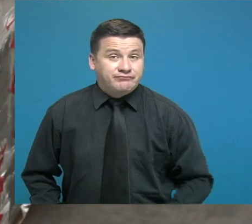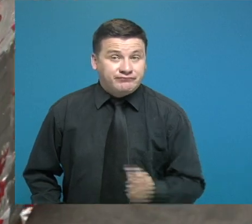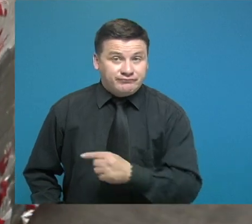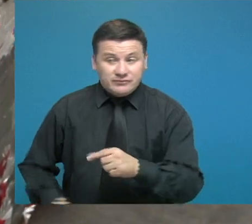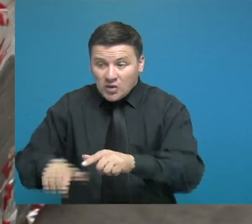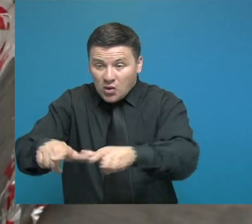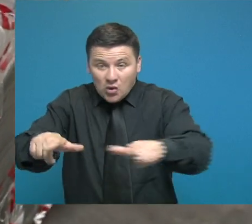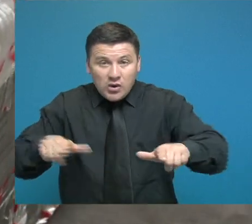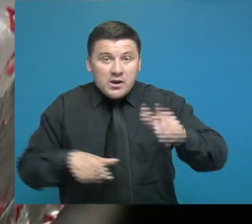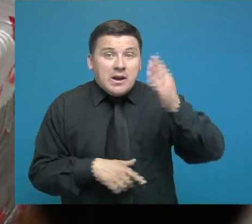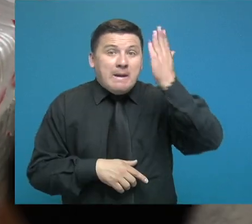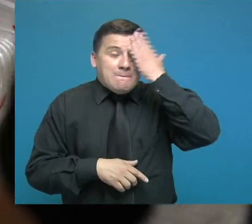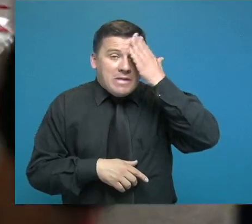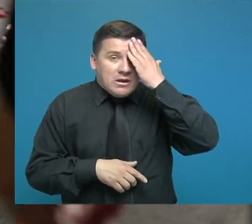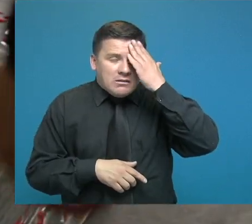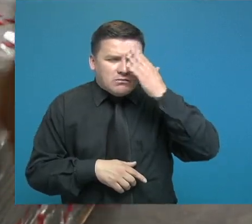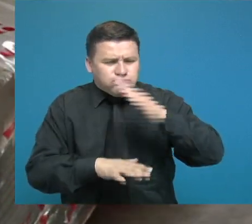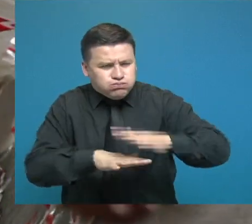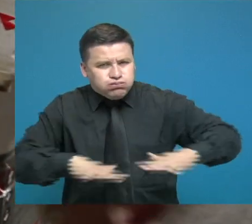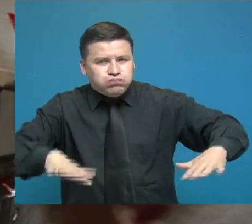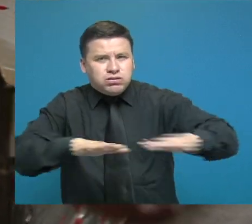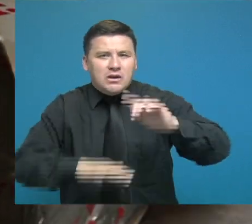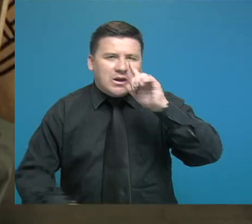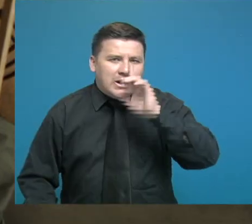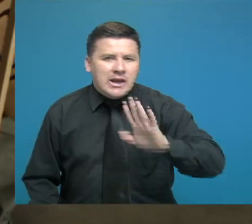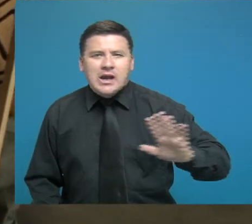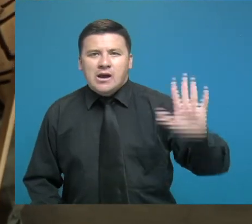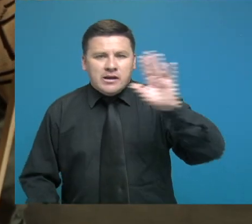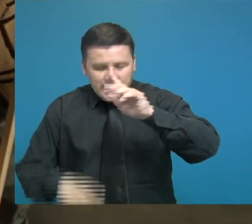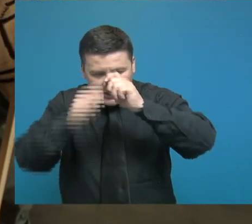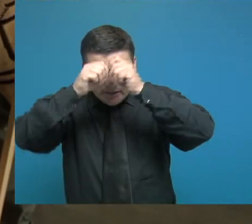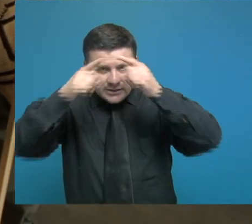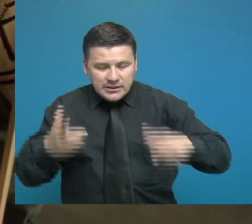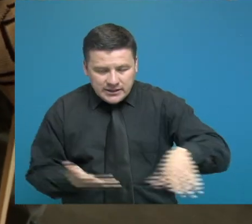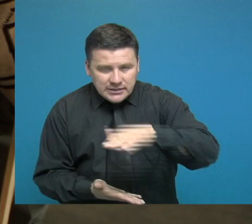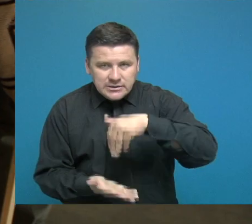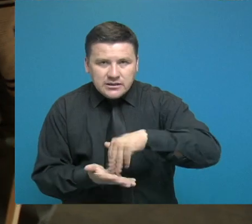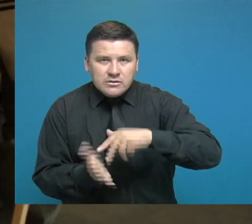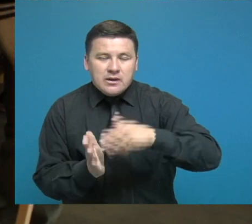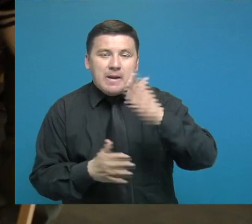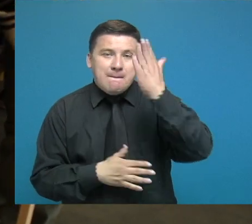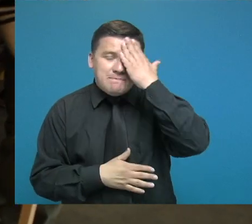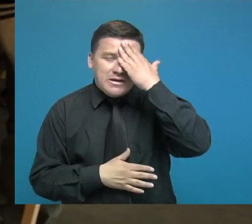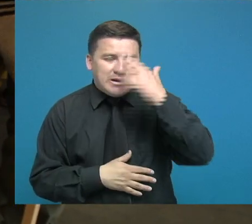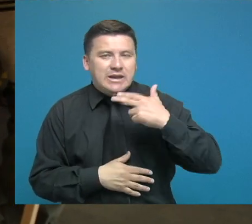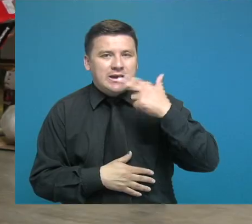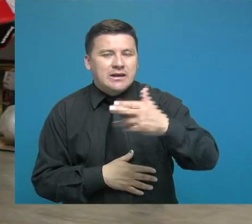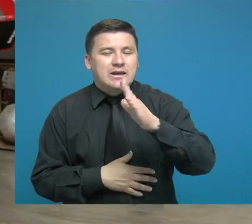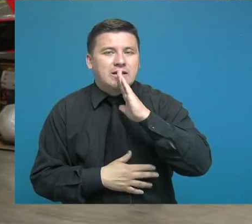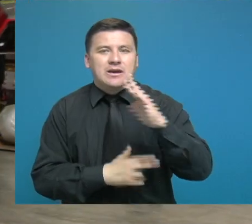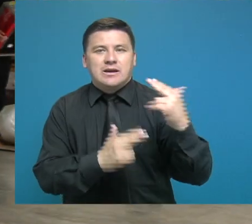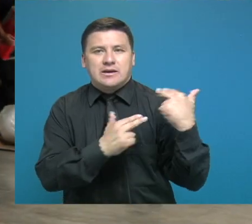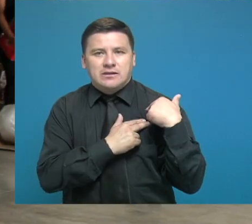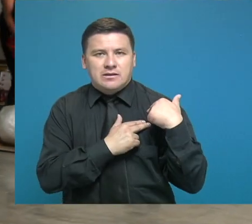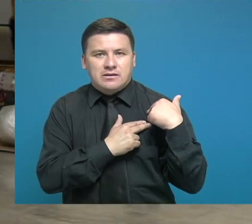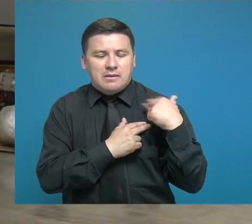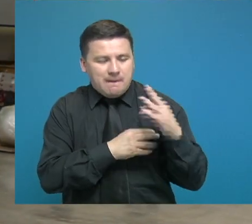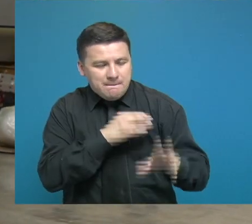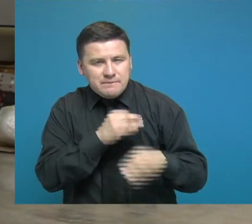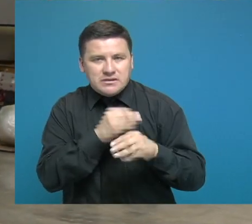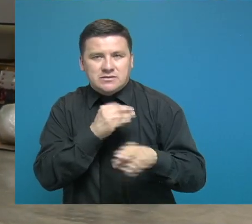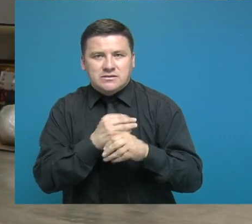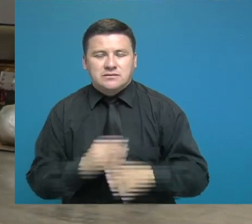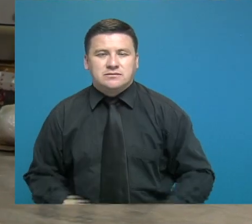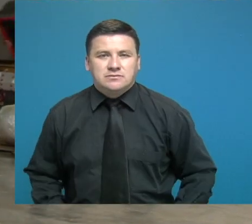Y así como estos lugares de memoria se generan a lo largo del territorio nacional, el Estado y el Centro Nacional de Memoria Histórica son responsables de